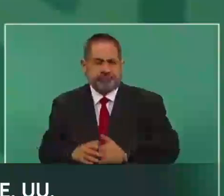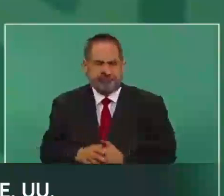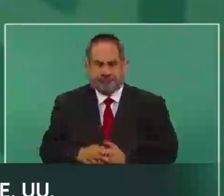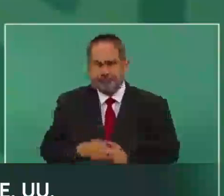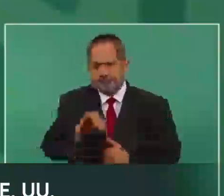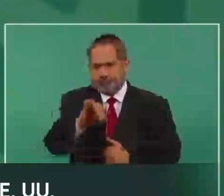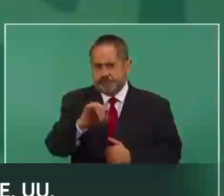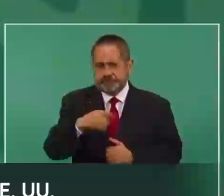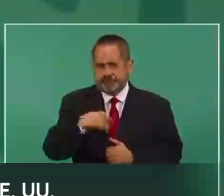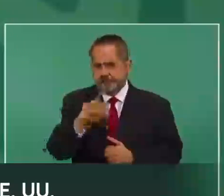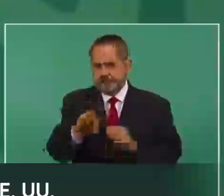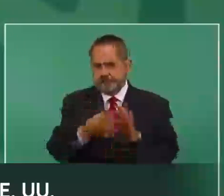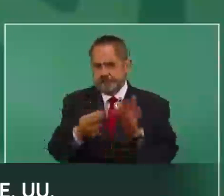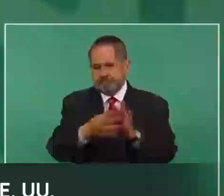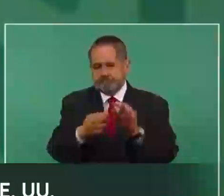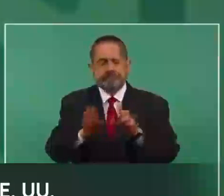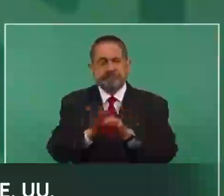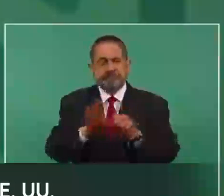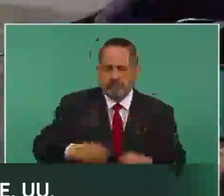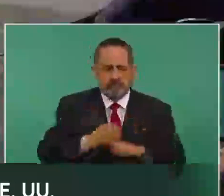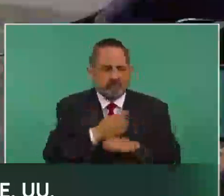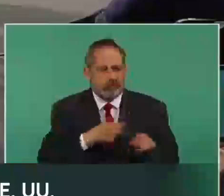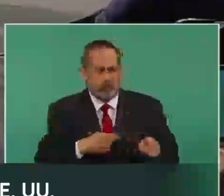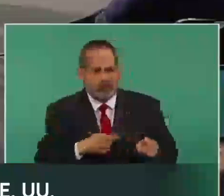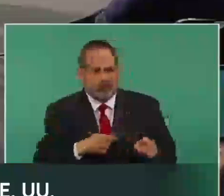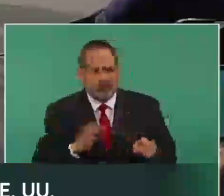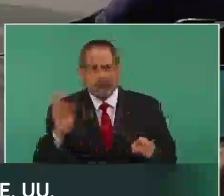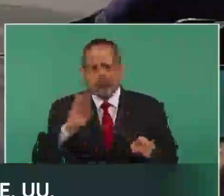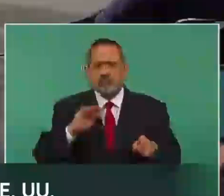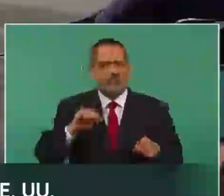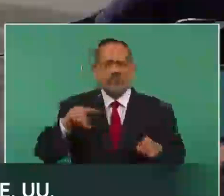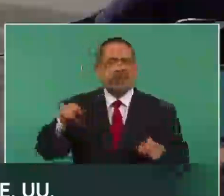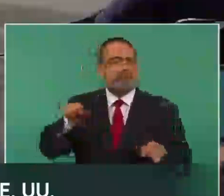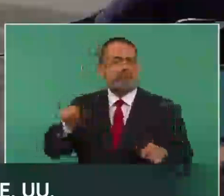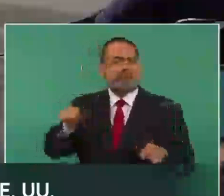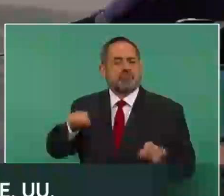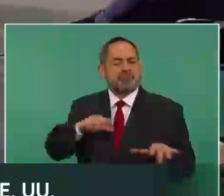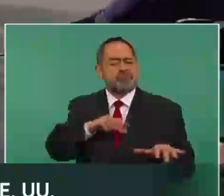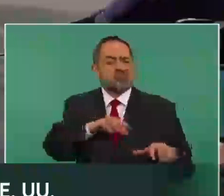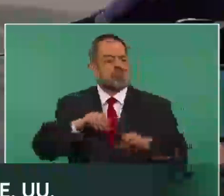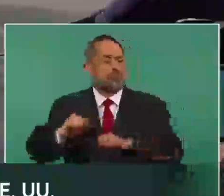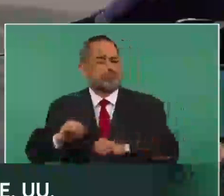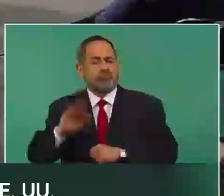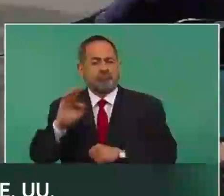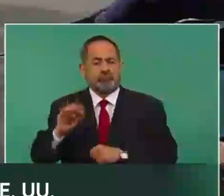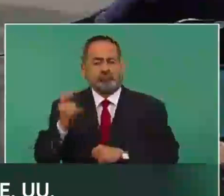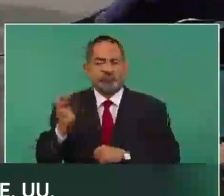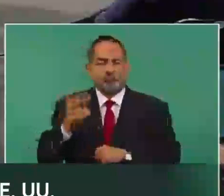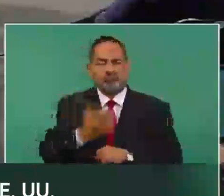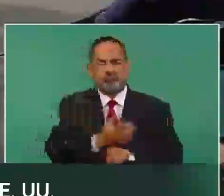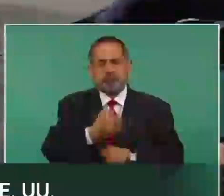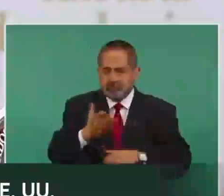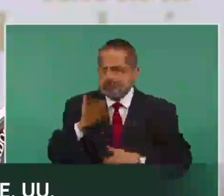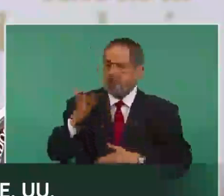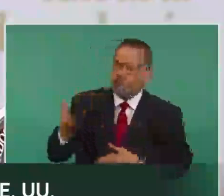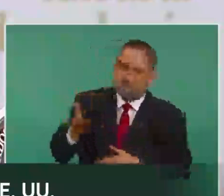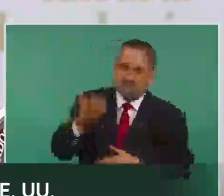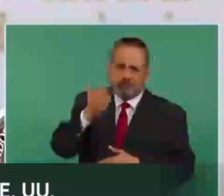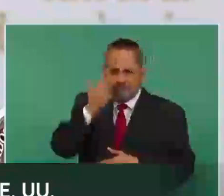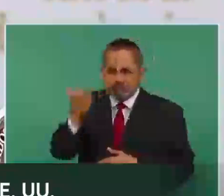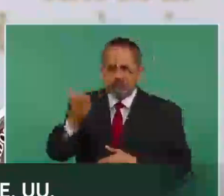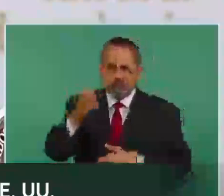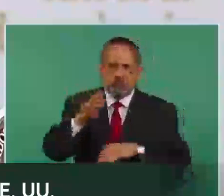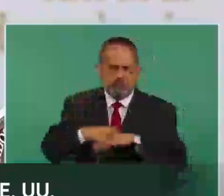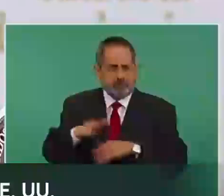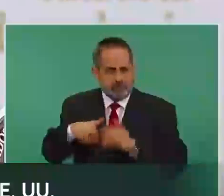plantas. El presidente dijo a Biden que le resulta grato informar que el gobierno de México apoyará el esfuerzo del mandatario estadounidense para